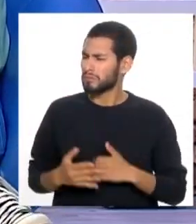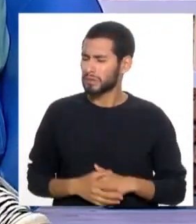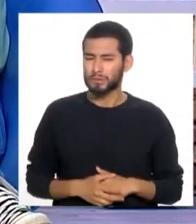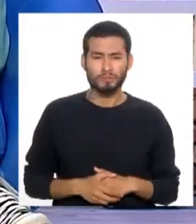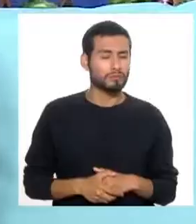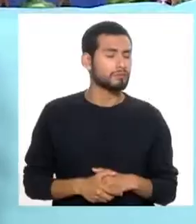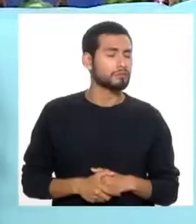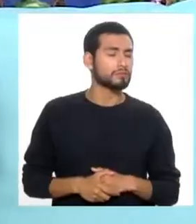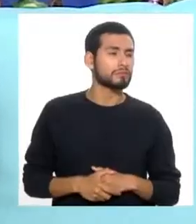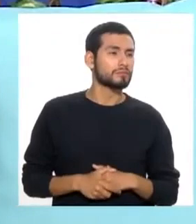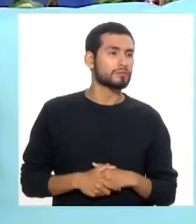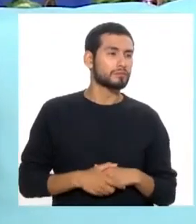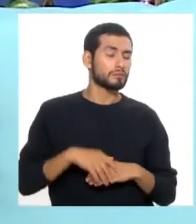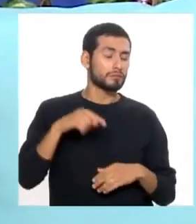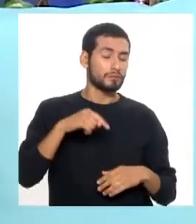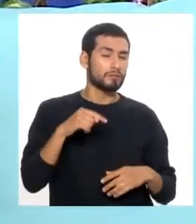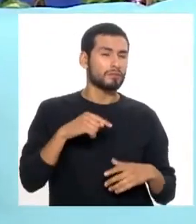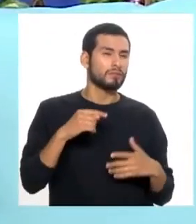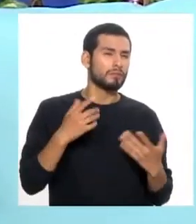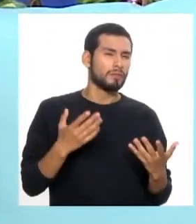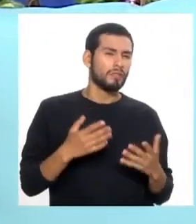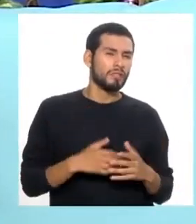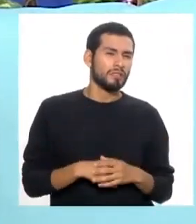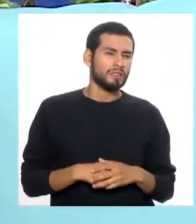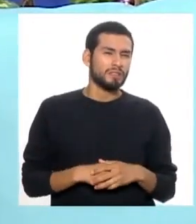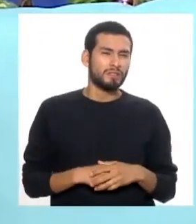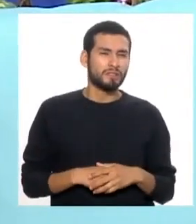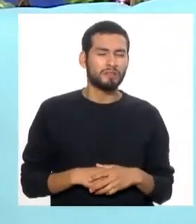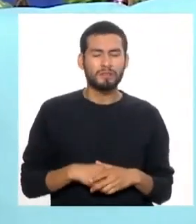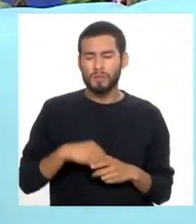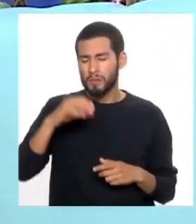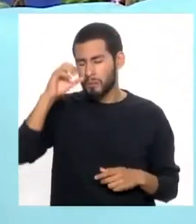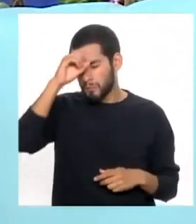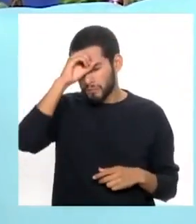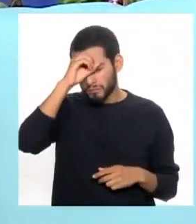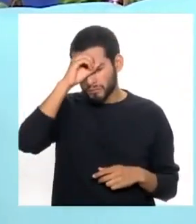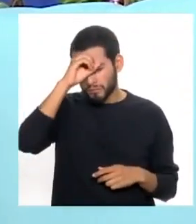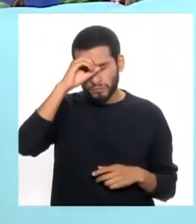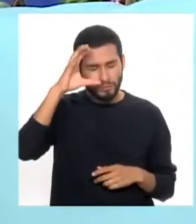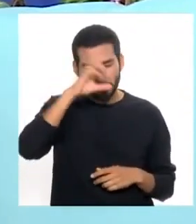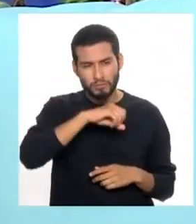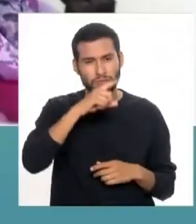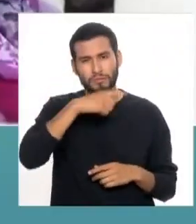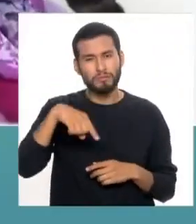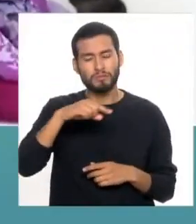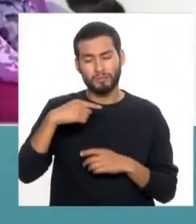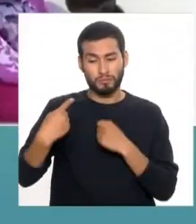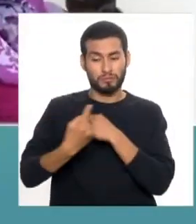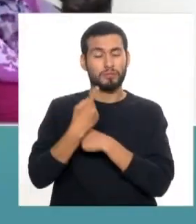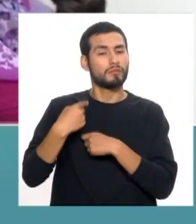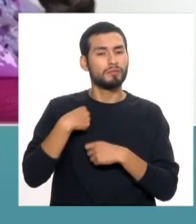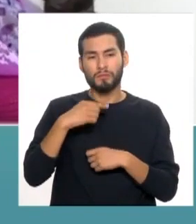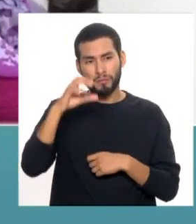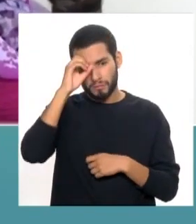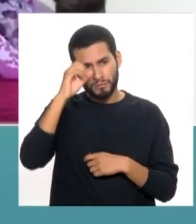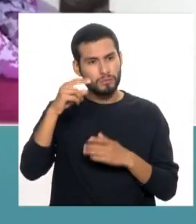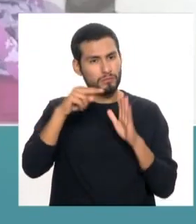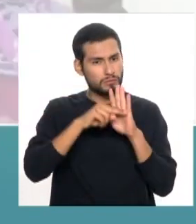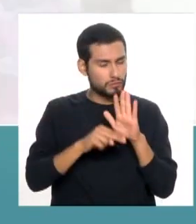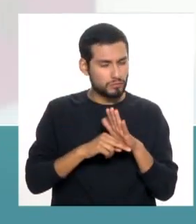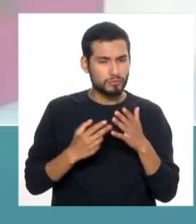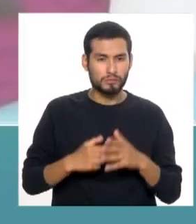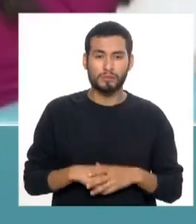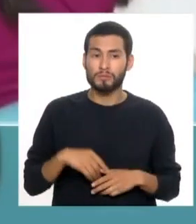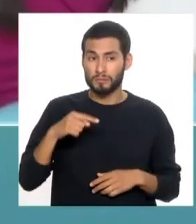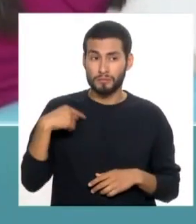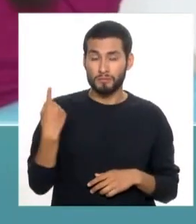En este caso, hay un poco desconocimiento, en este caso la norma, por parte de los obligados. Nosotros,